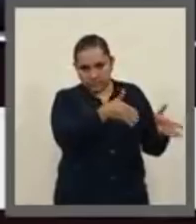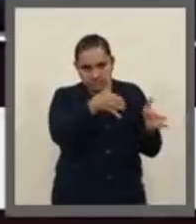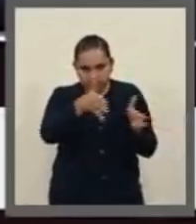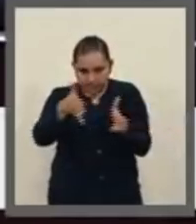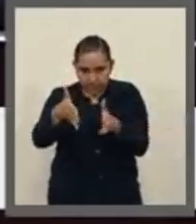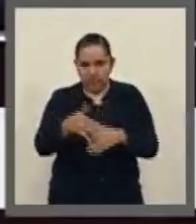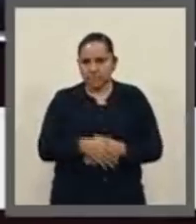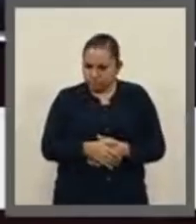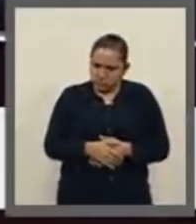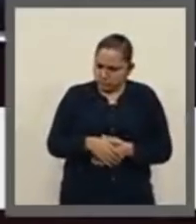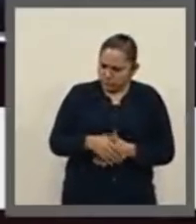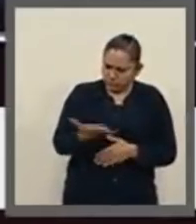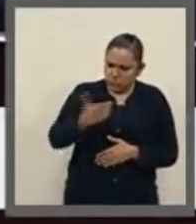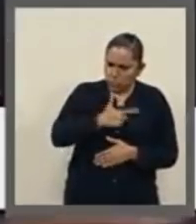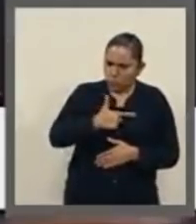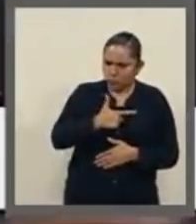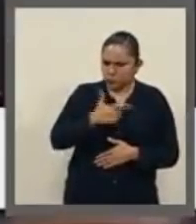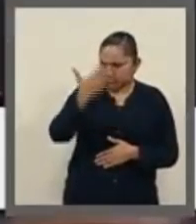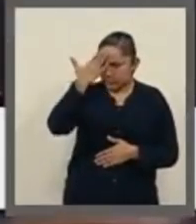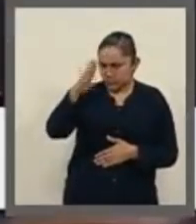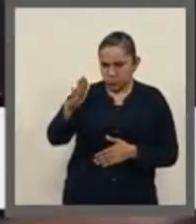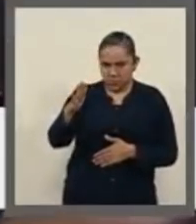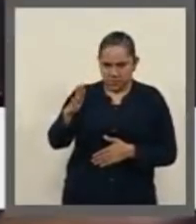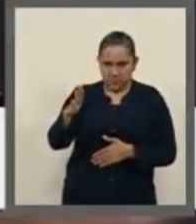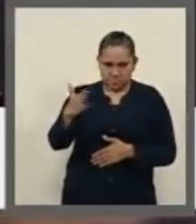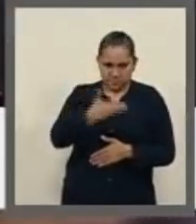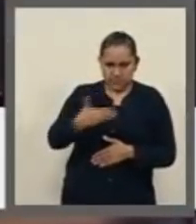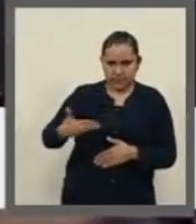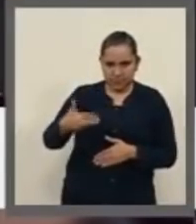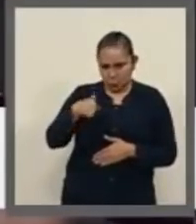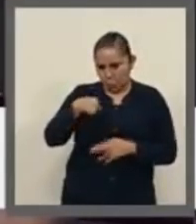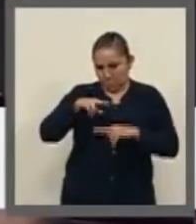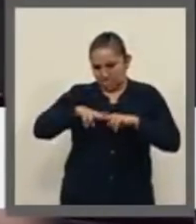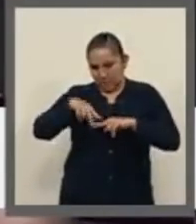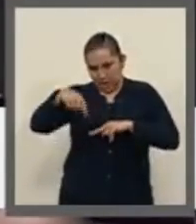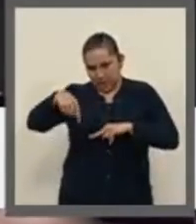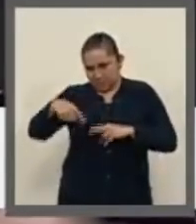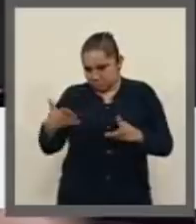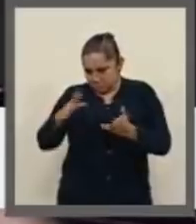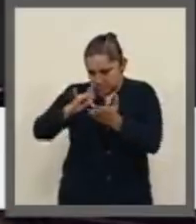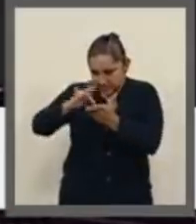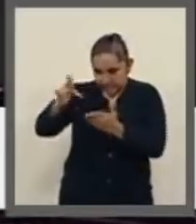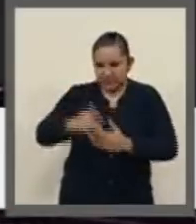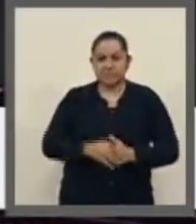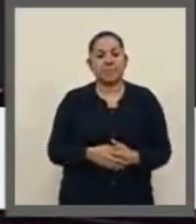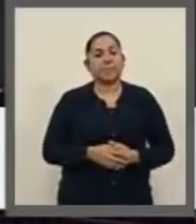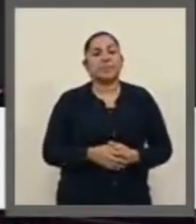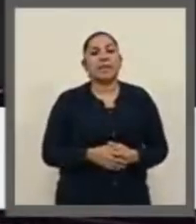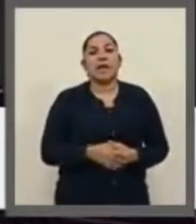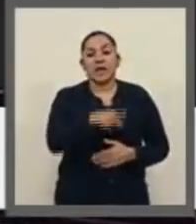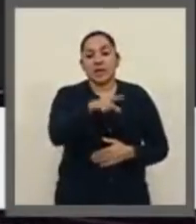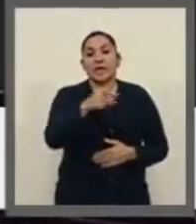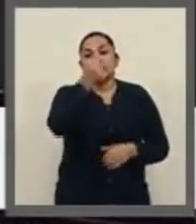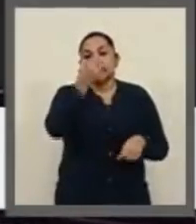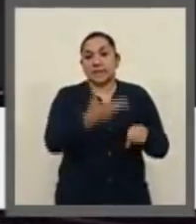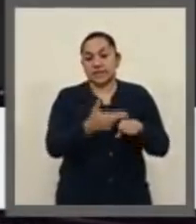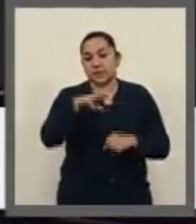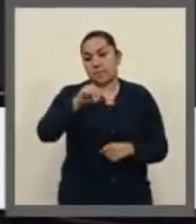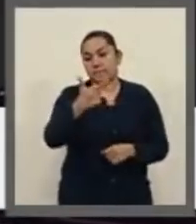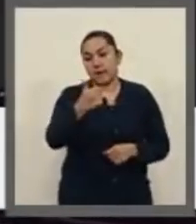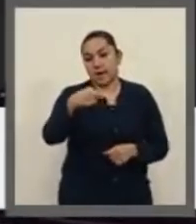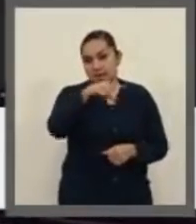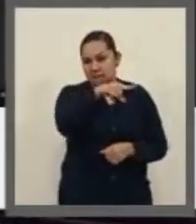sesión. Con mucho gusto, diputada presidenta, de hecho lo estaba haciendo, le agradezco. Muy puntual, el secretario Pérez Magaña, solo por citar